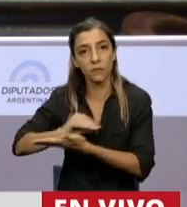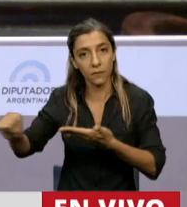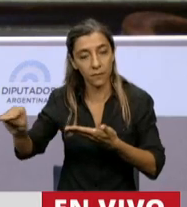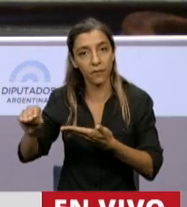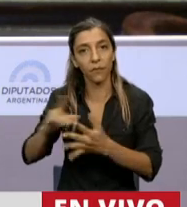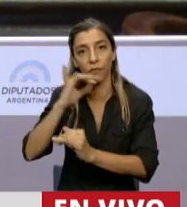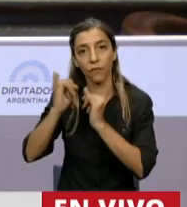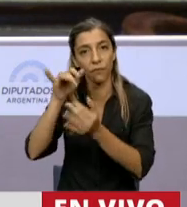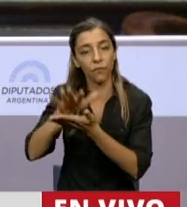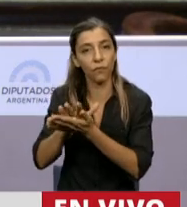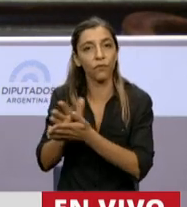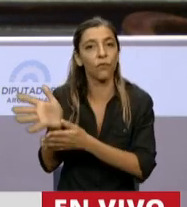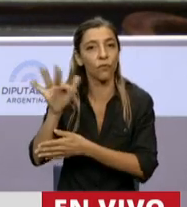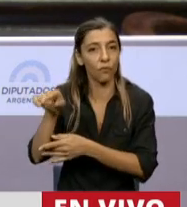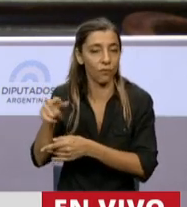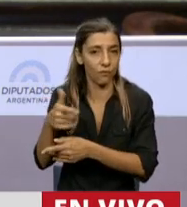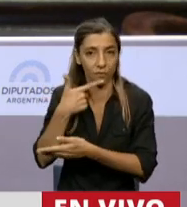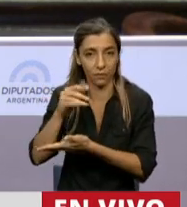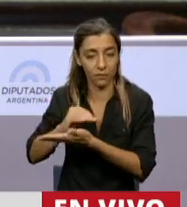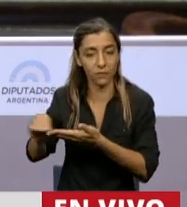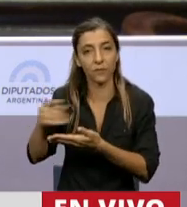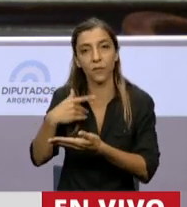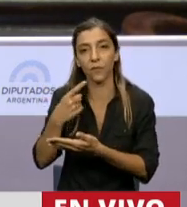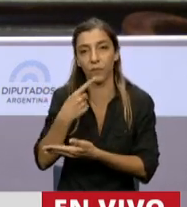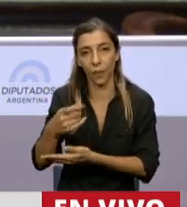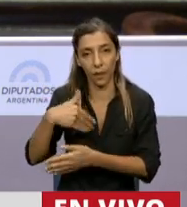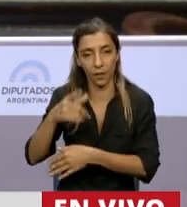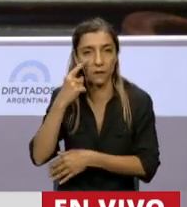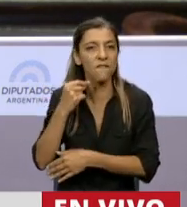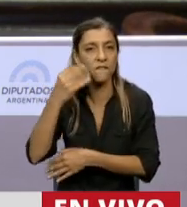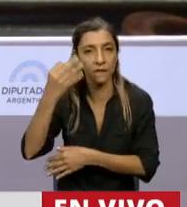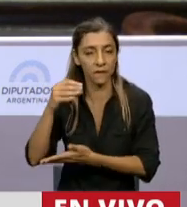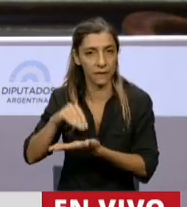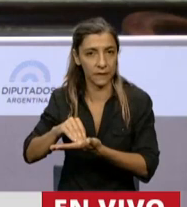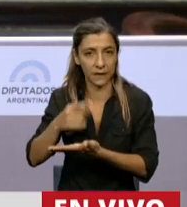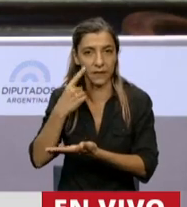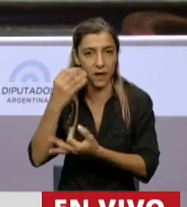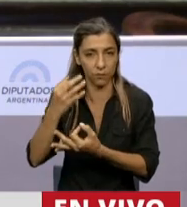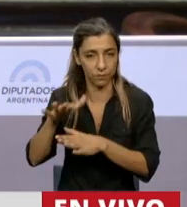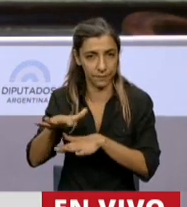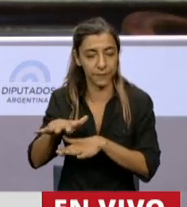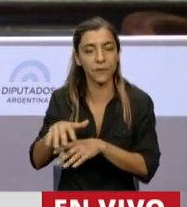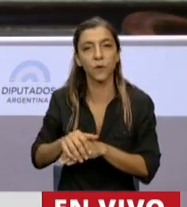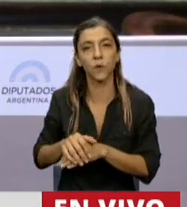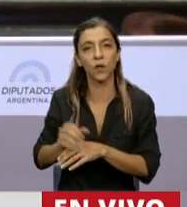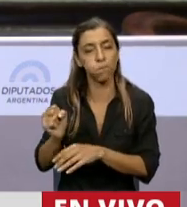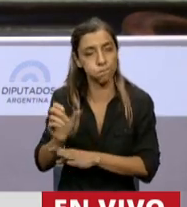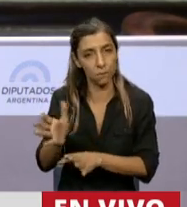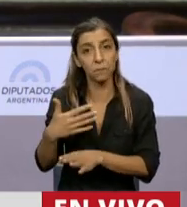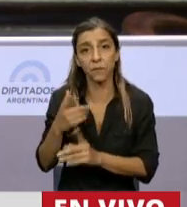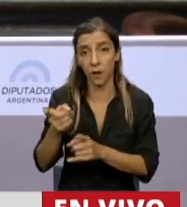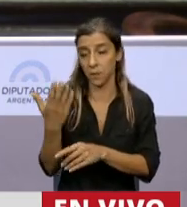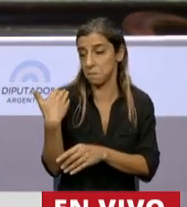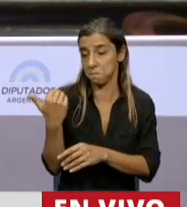para decir exactamente la fecha y cuándo sucedió, que también es muy